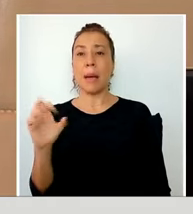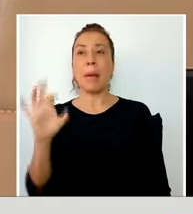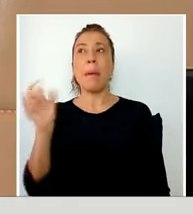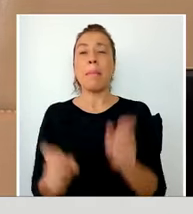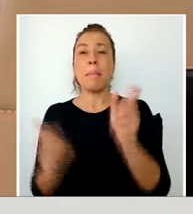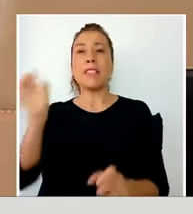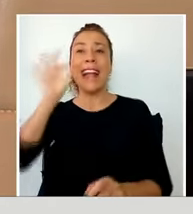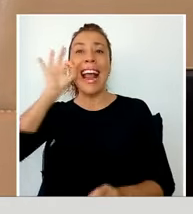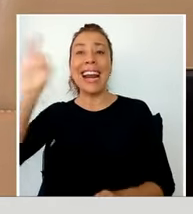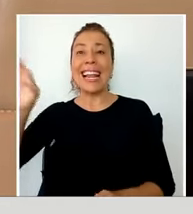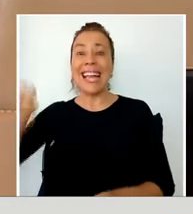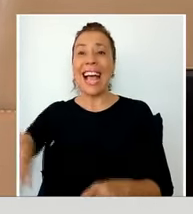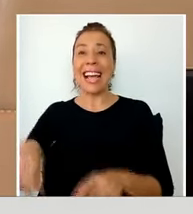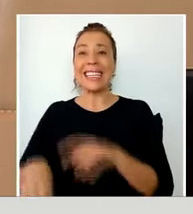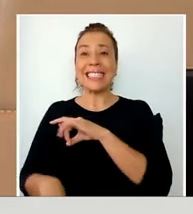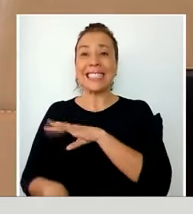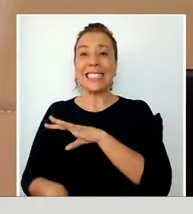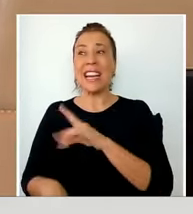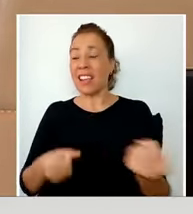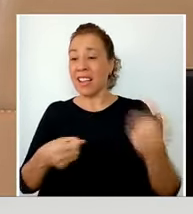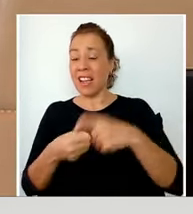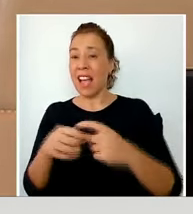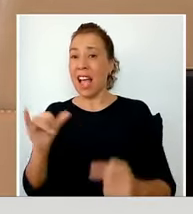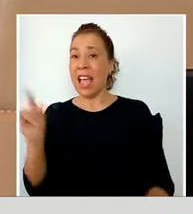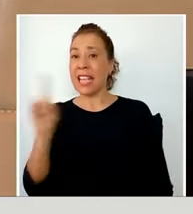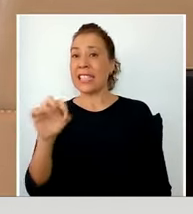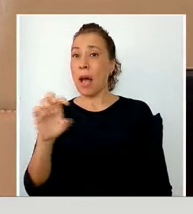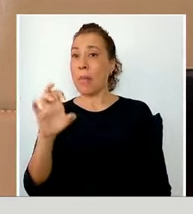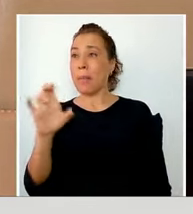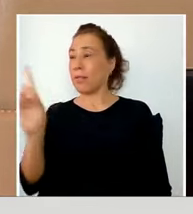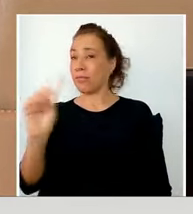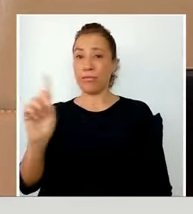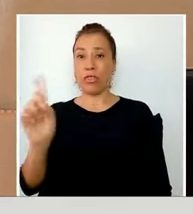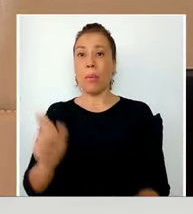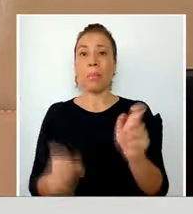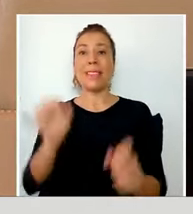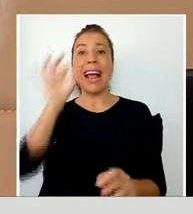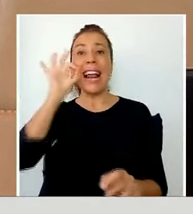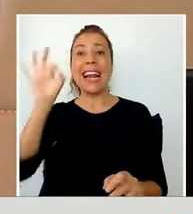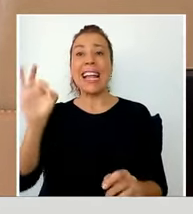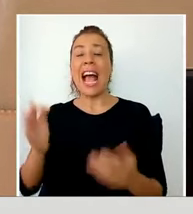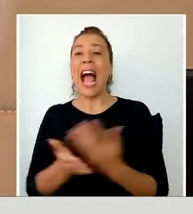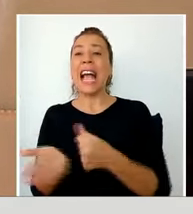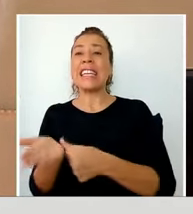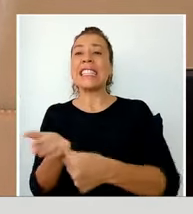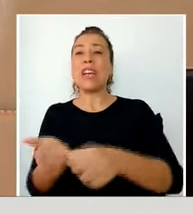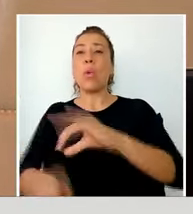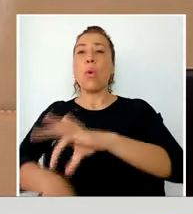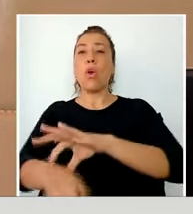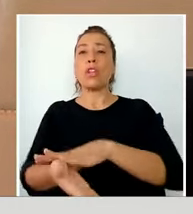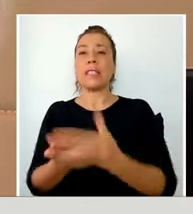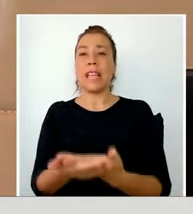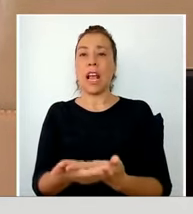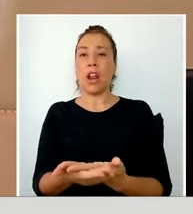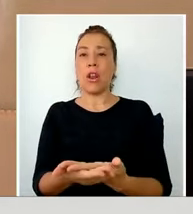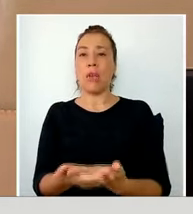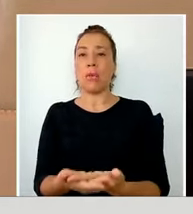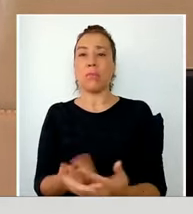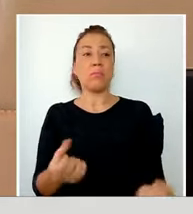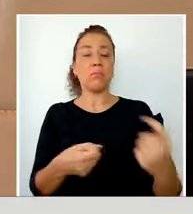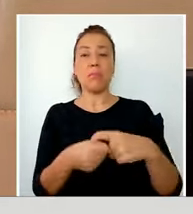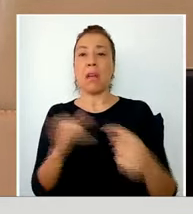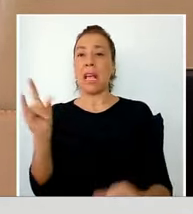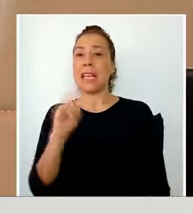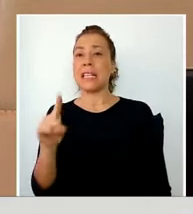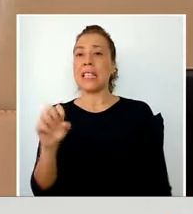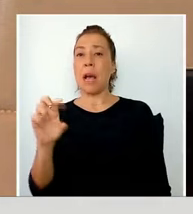no está en ningún isapre la gente más rica de este país tiene seguro de salud No están en sable el